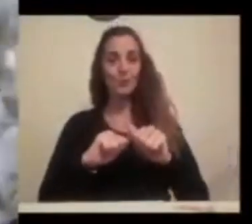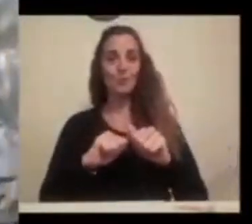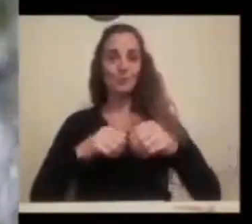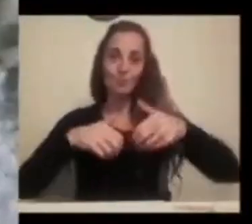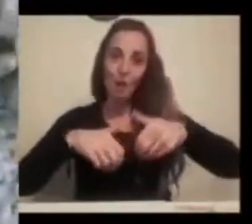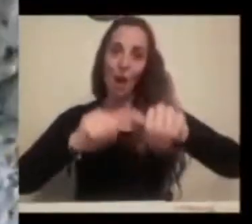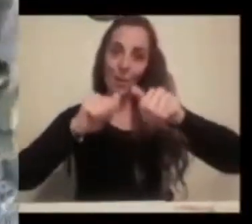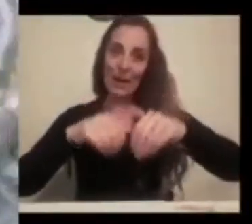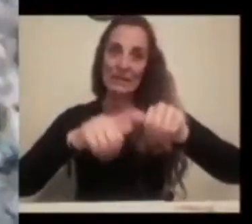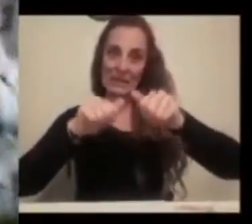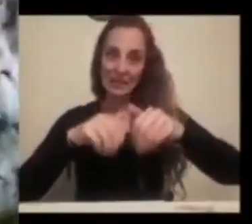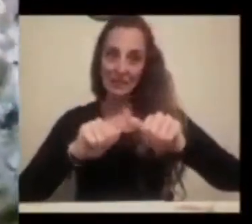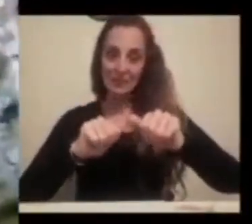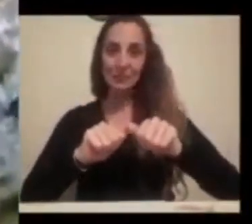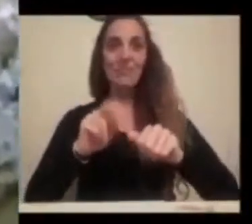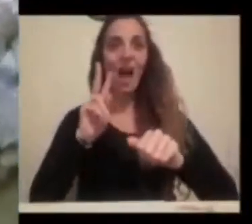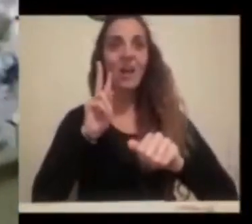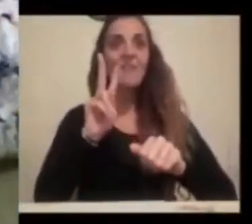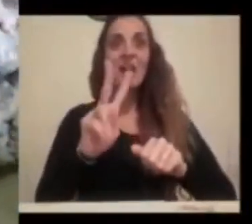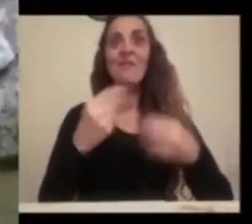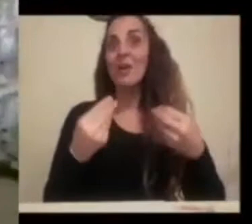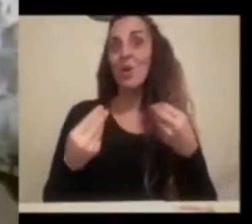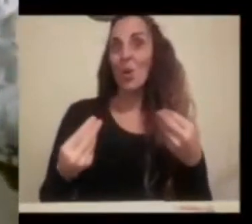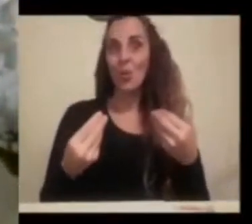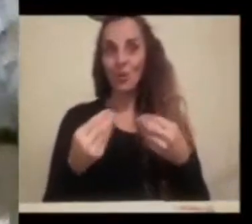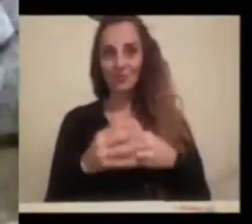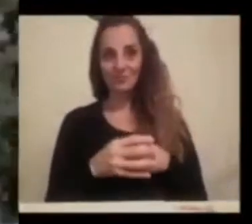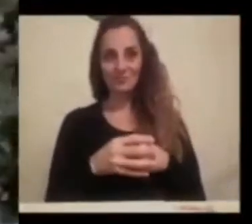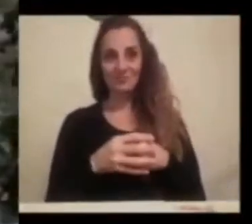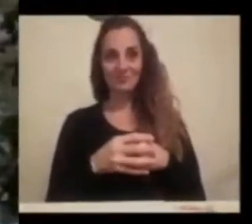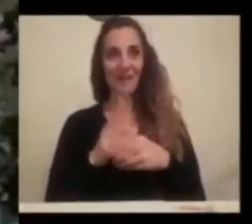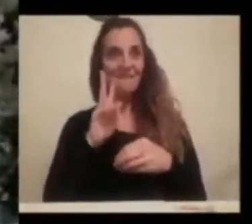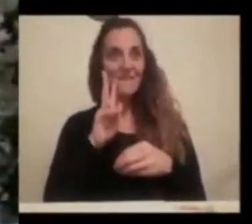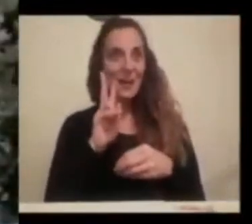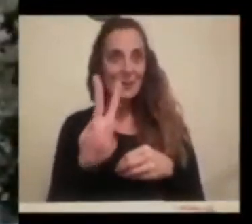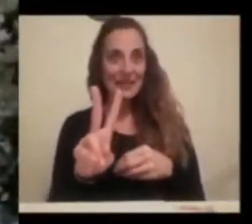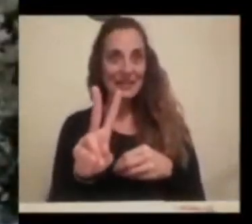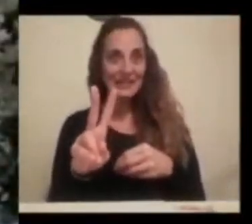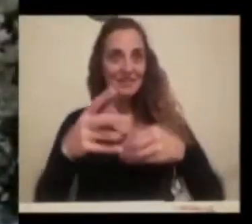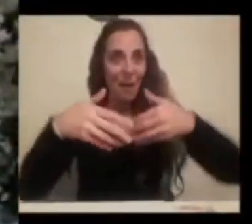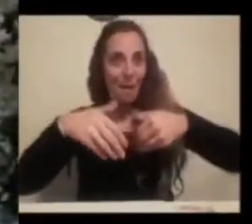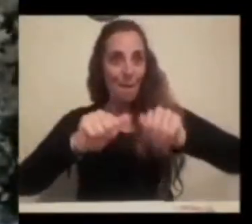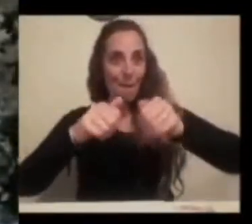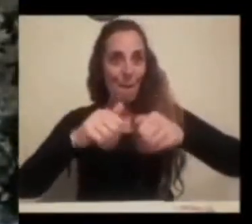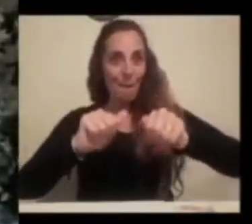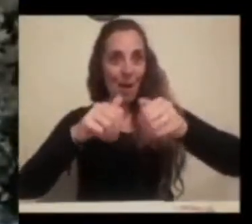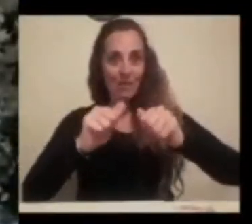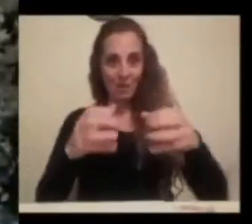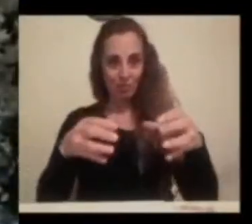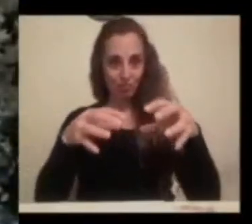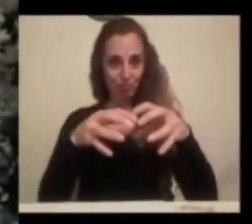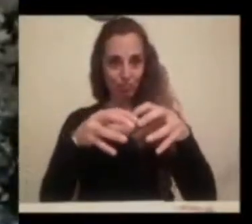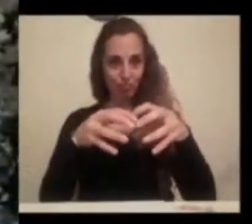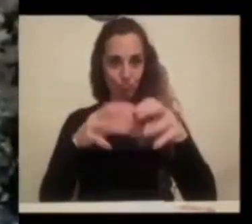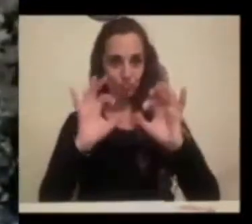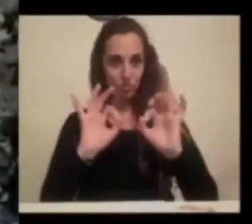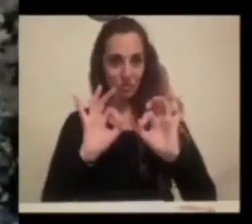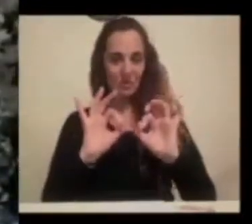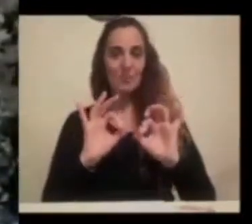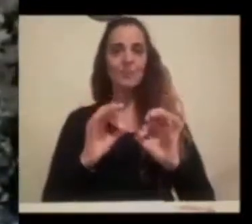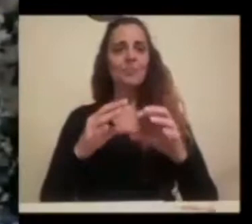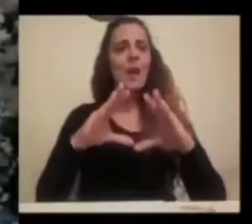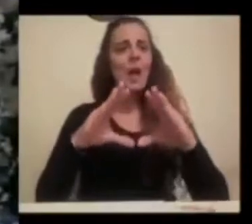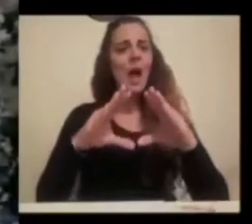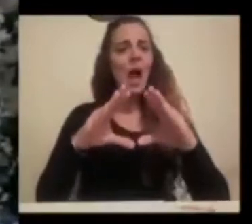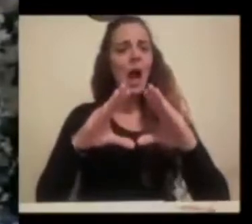y ahora empiezo a amasar. Ahora les muestro cómo queda. Bien, miren, ¿sí? Ya tengo mi bollo, ¿sí? La masa no tiene